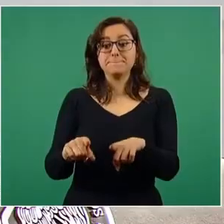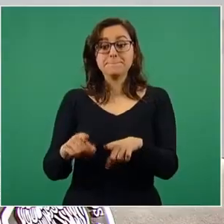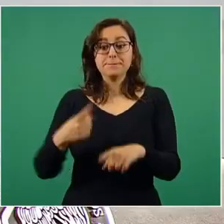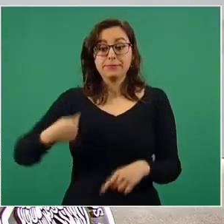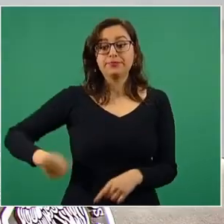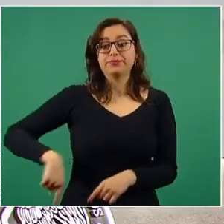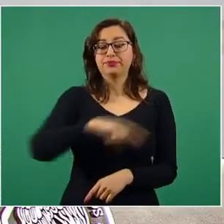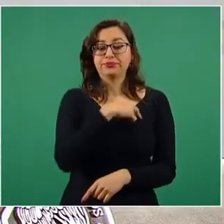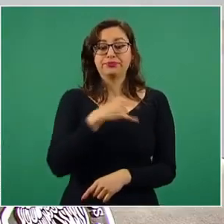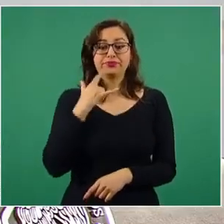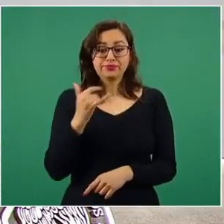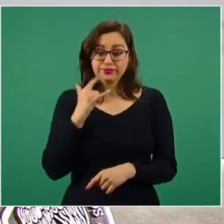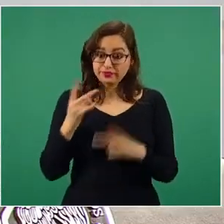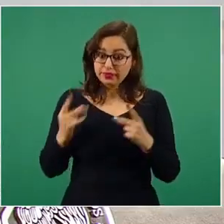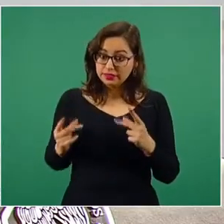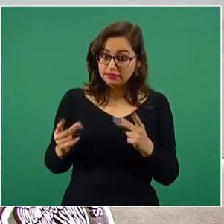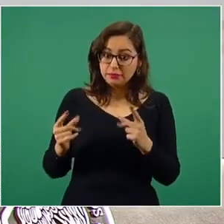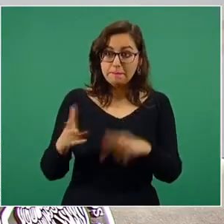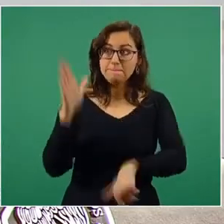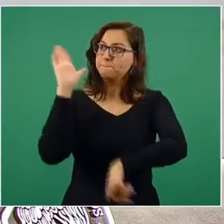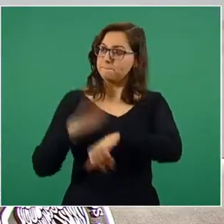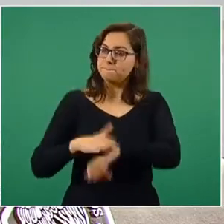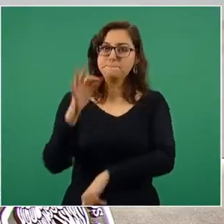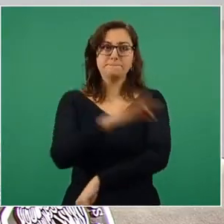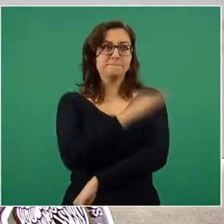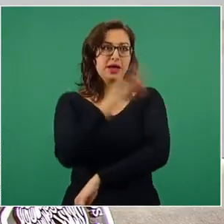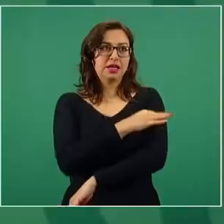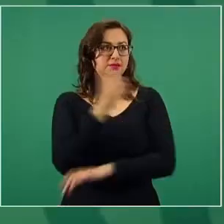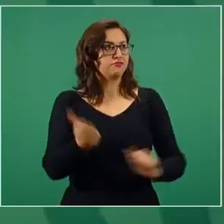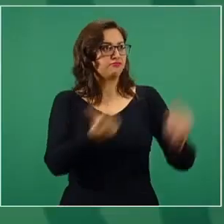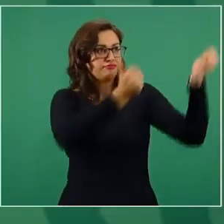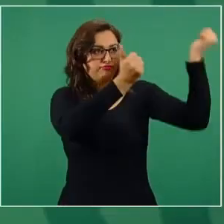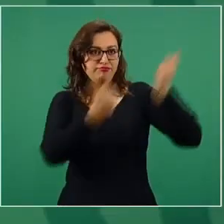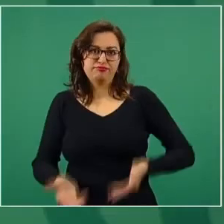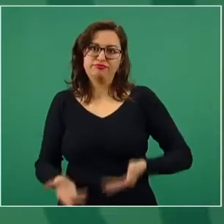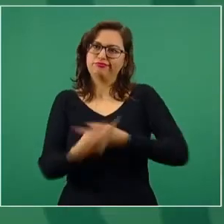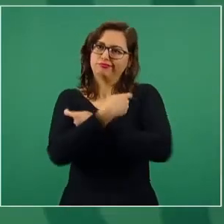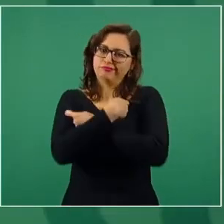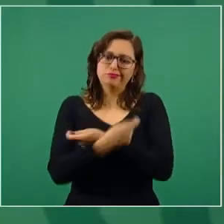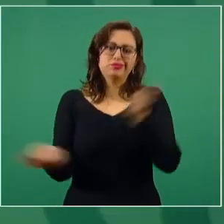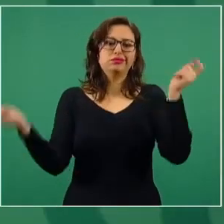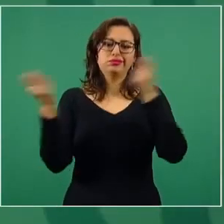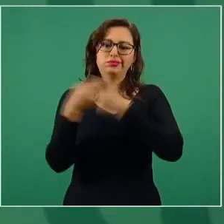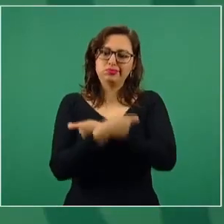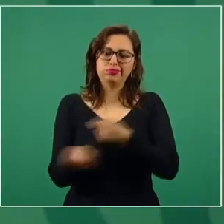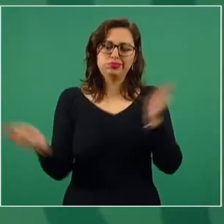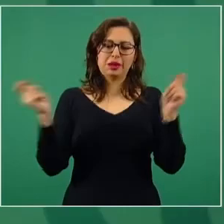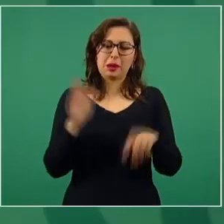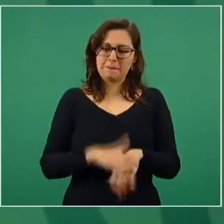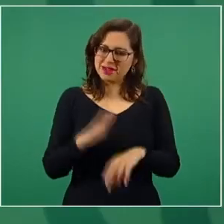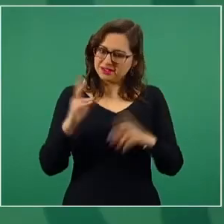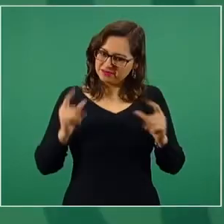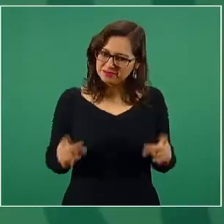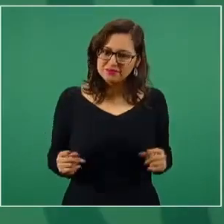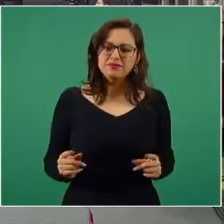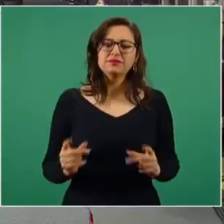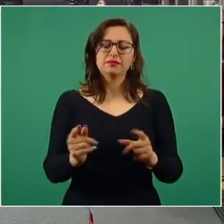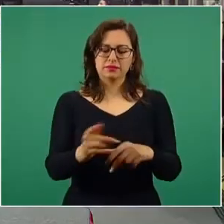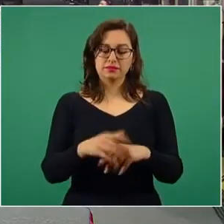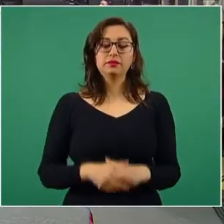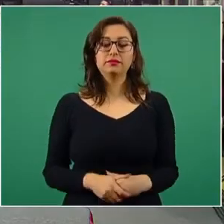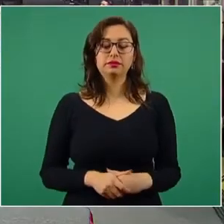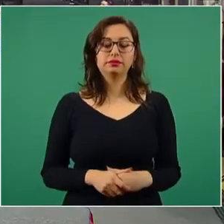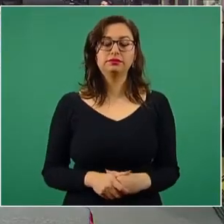para vacunar a todos los mexicanos, toda la población. En eso estamos.